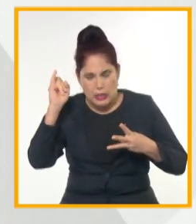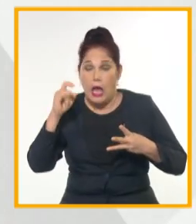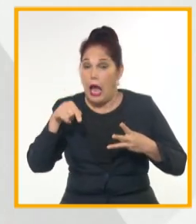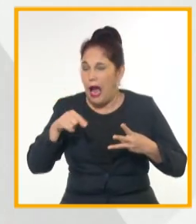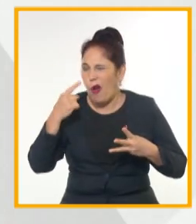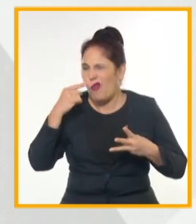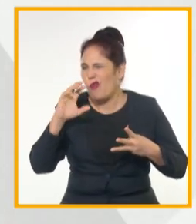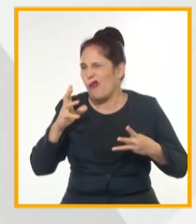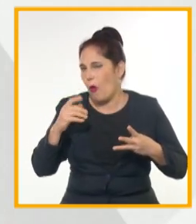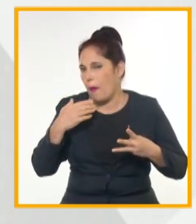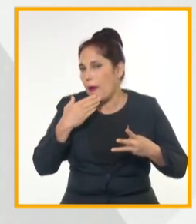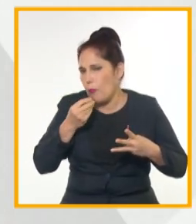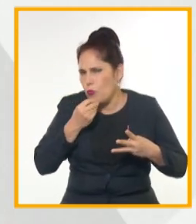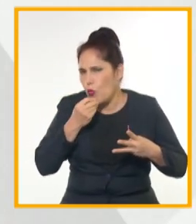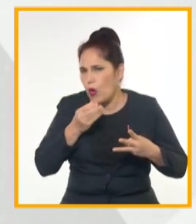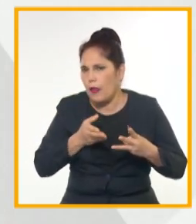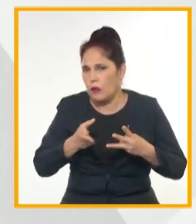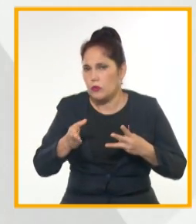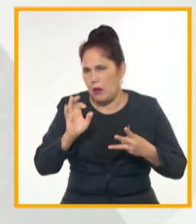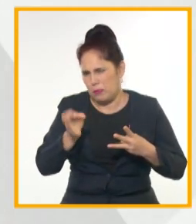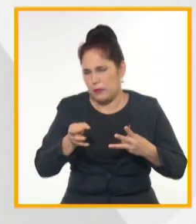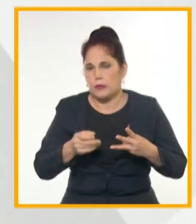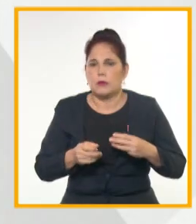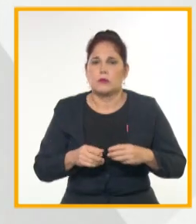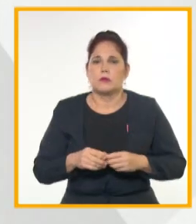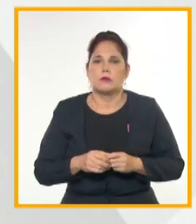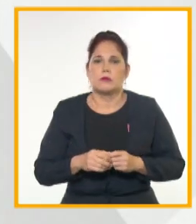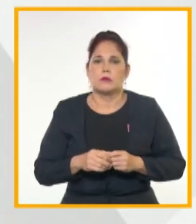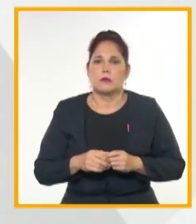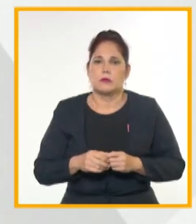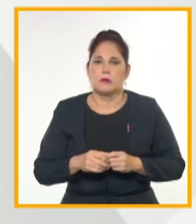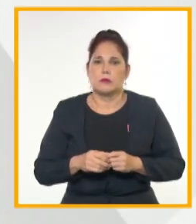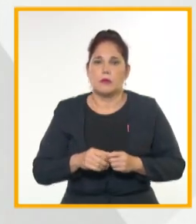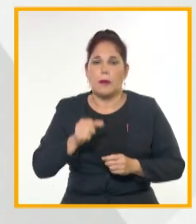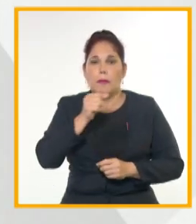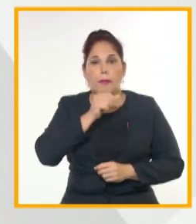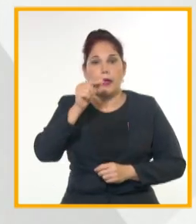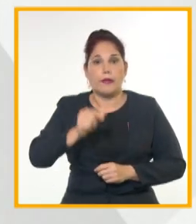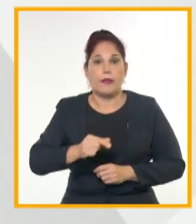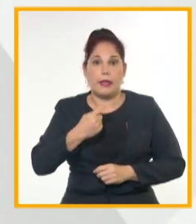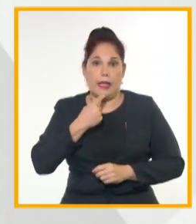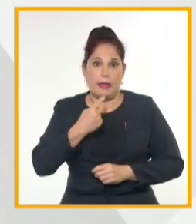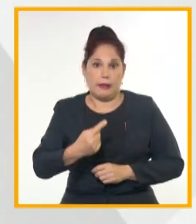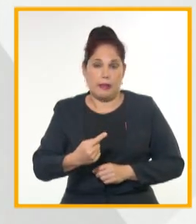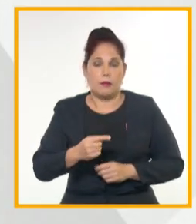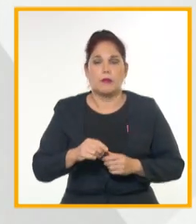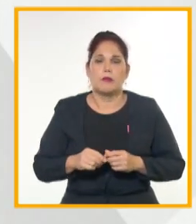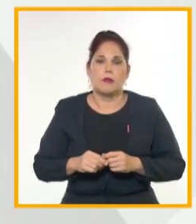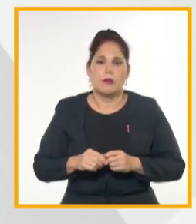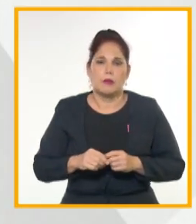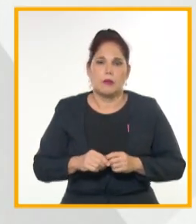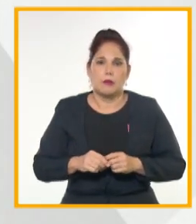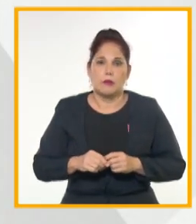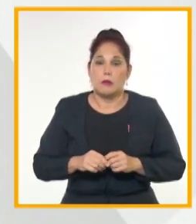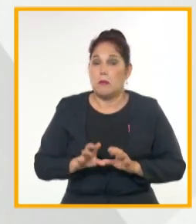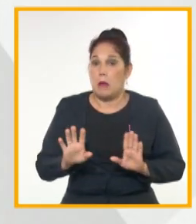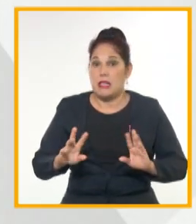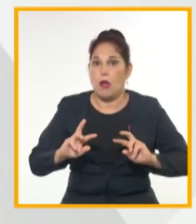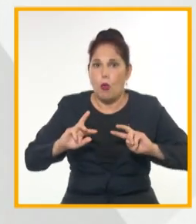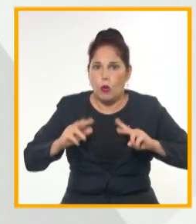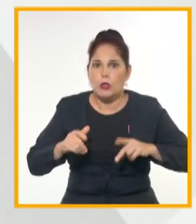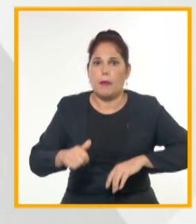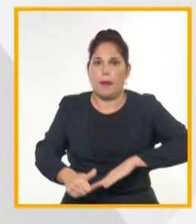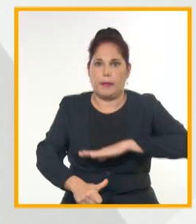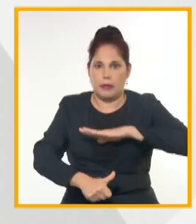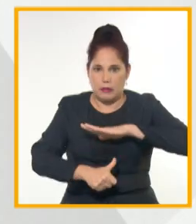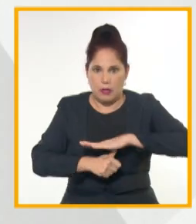vías para, más o menos dice lo mismo que Steve Bannon. Entonces la periodista le dice, o sea, se postula J.D. Vance,